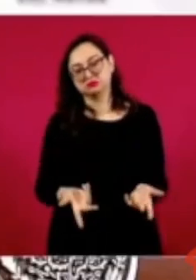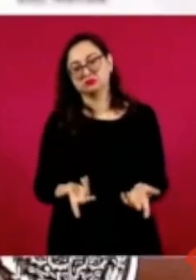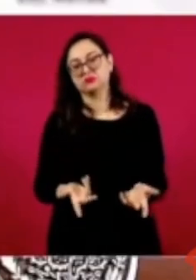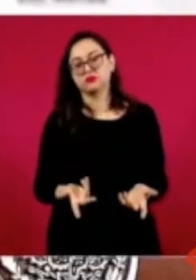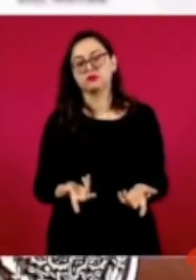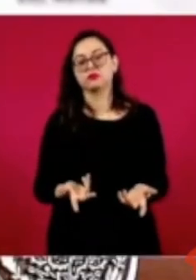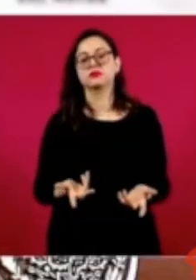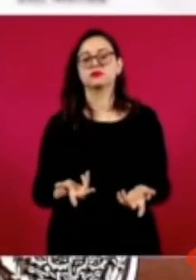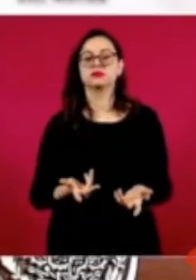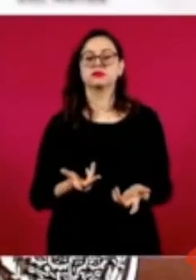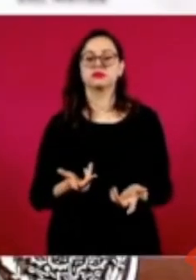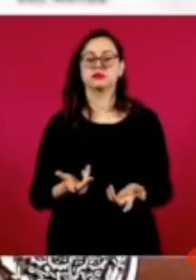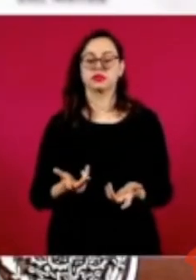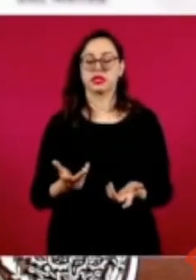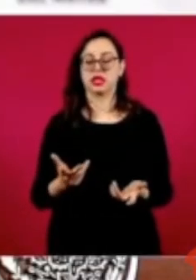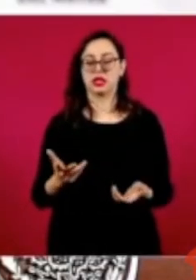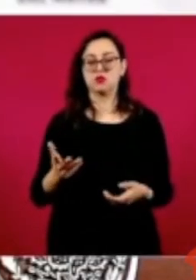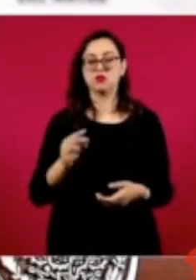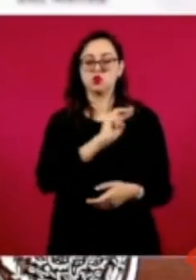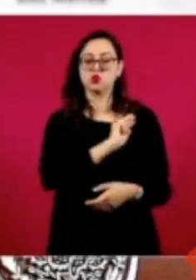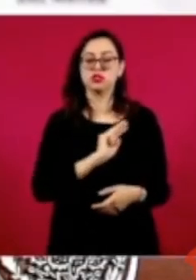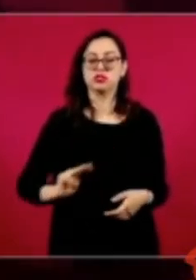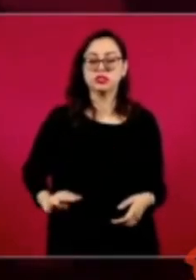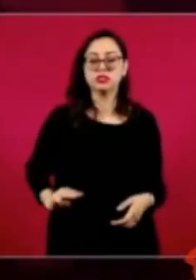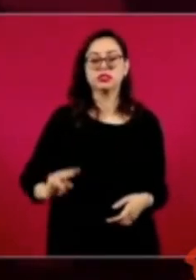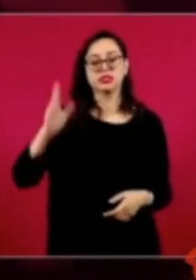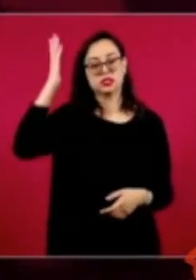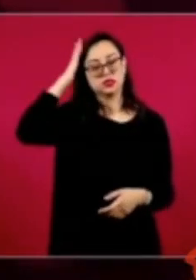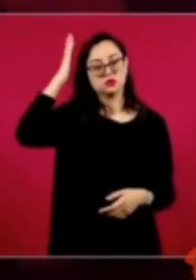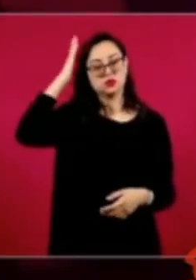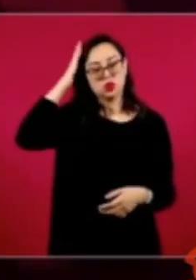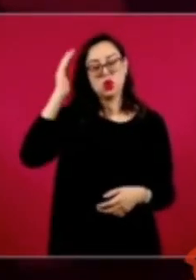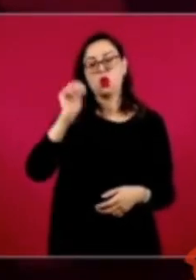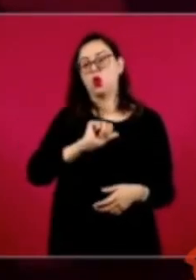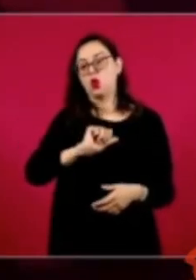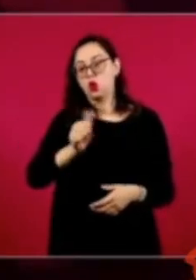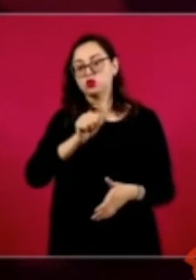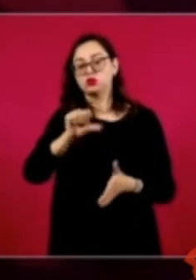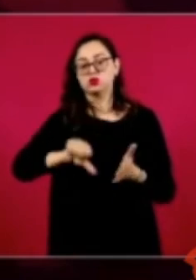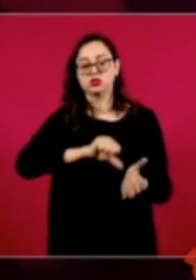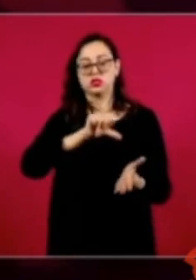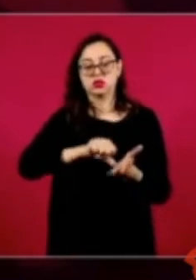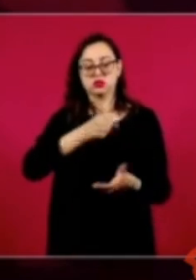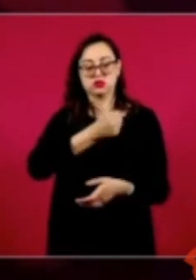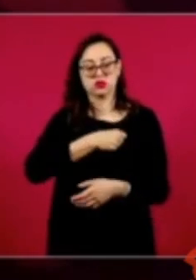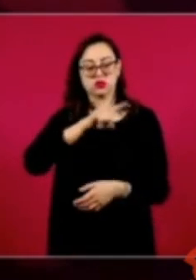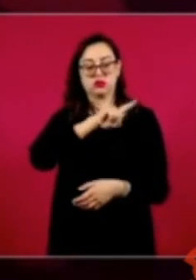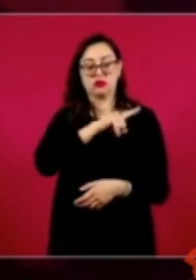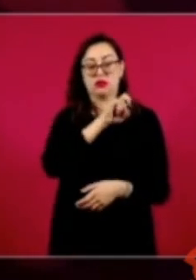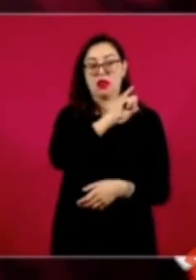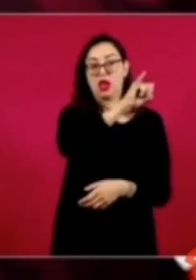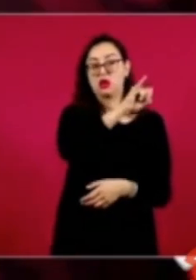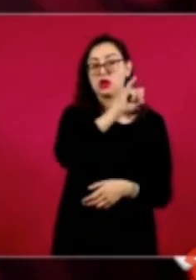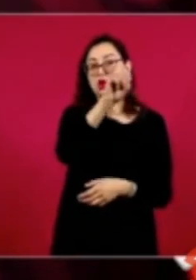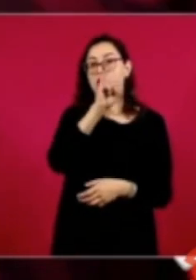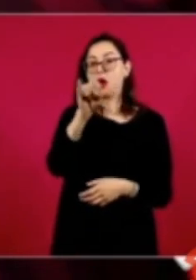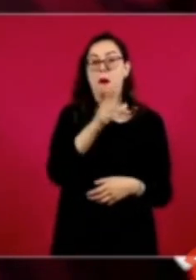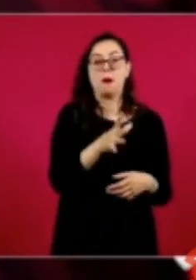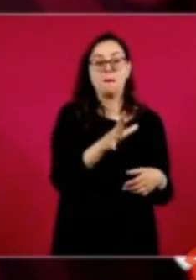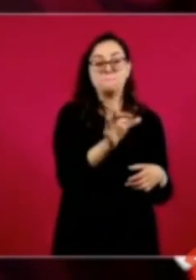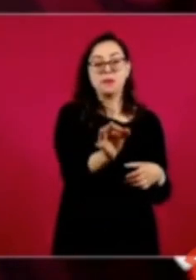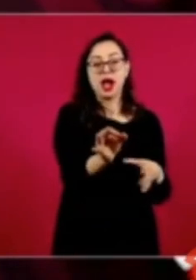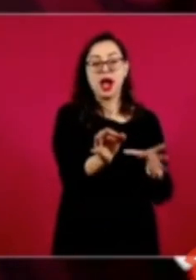algunas en cabeceras municipales y otras, la mayoría, en comunidades,